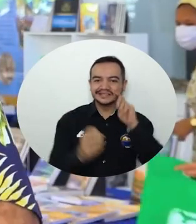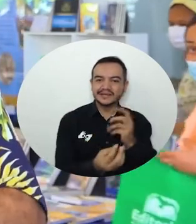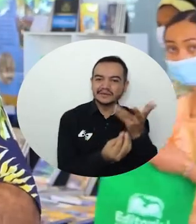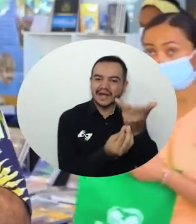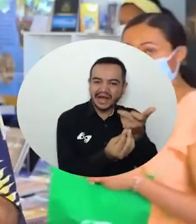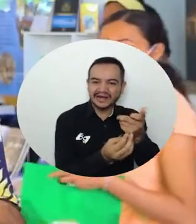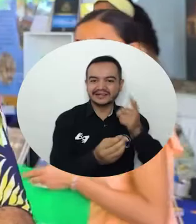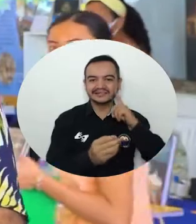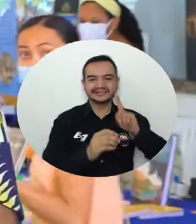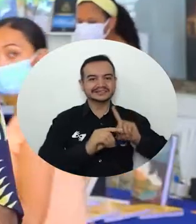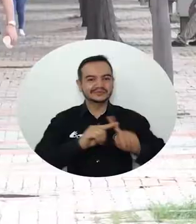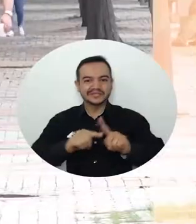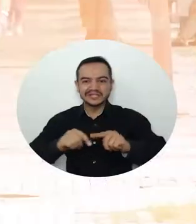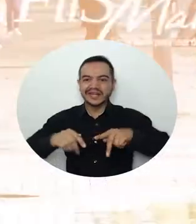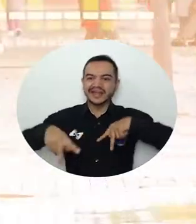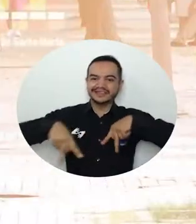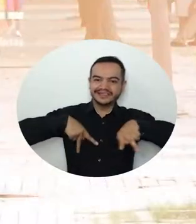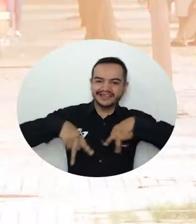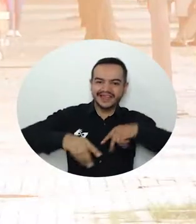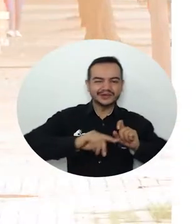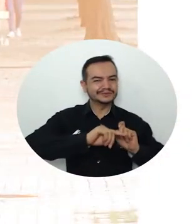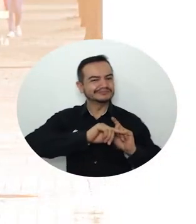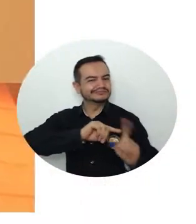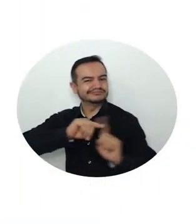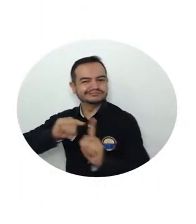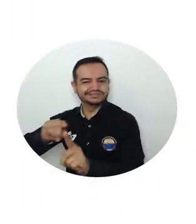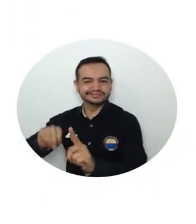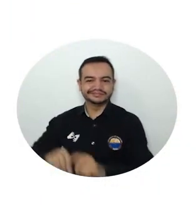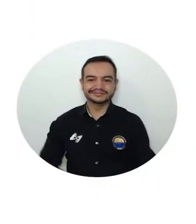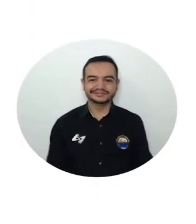expresiones de teatro y de todo lo que se ha visto acá.